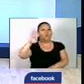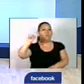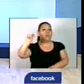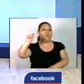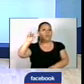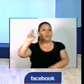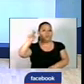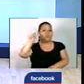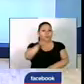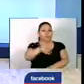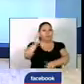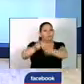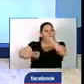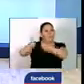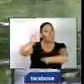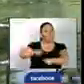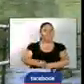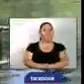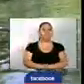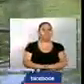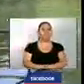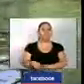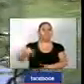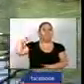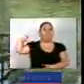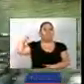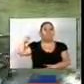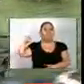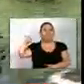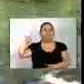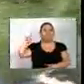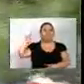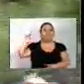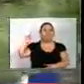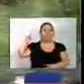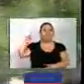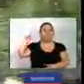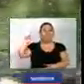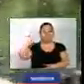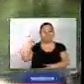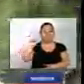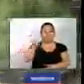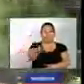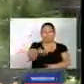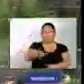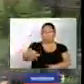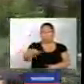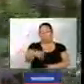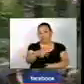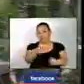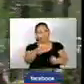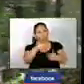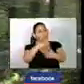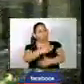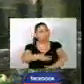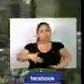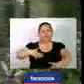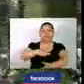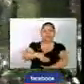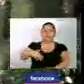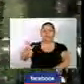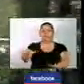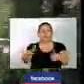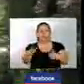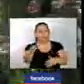esto en Usulután Las Piletas de Montefresco en Concepción Batres es un destino turístico el cual se